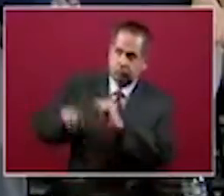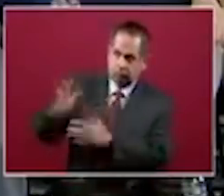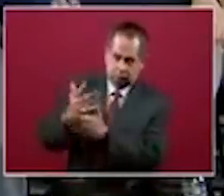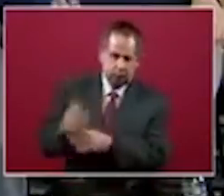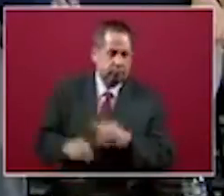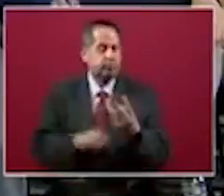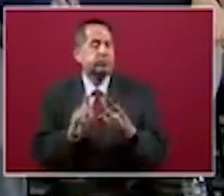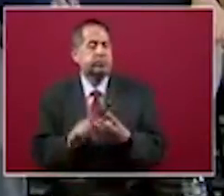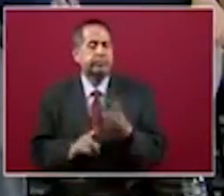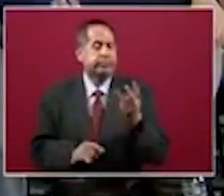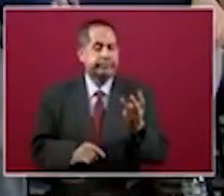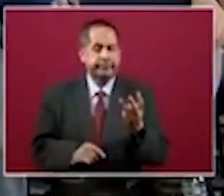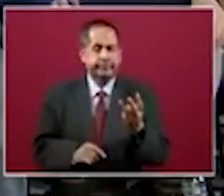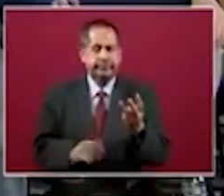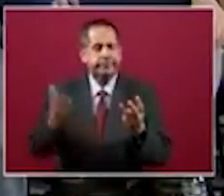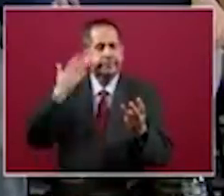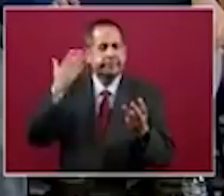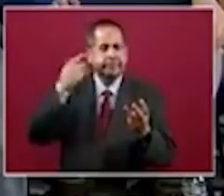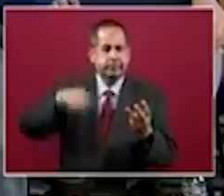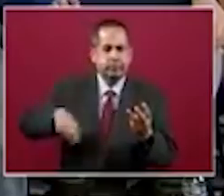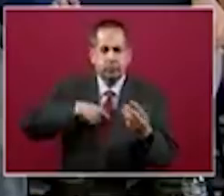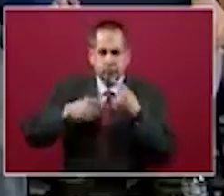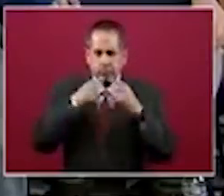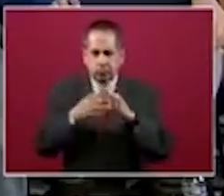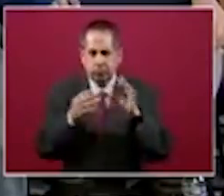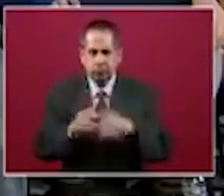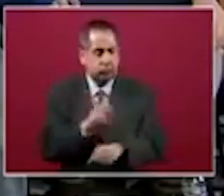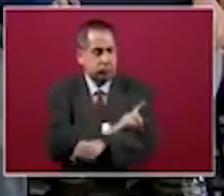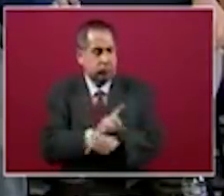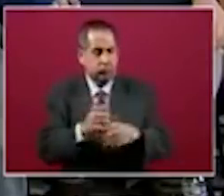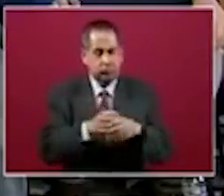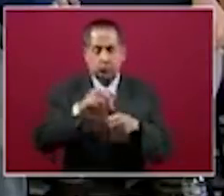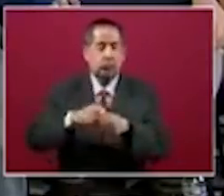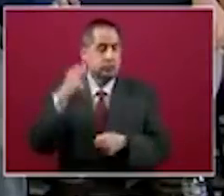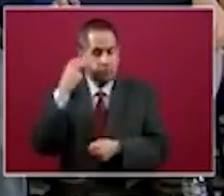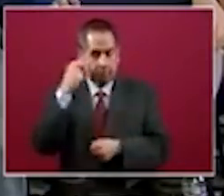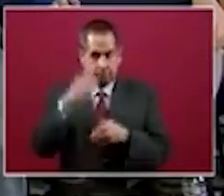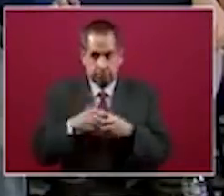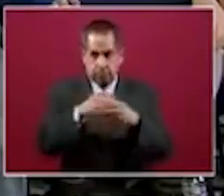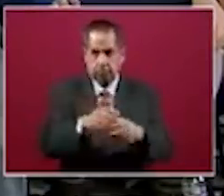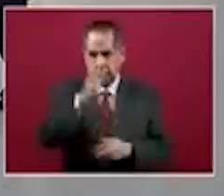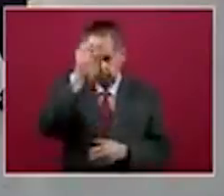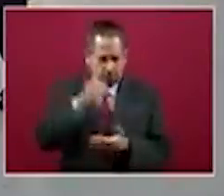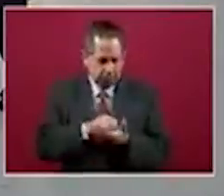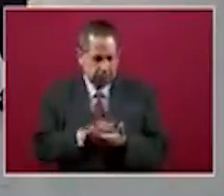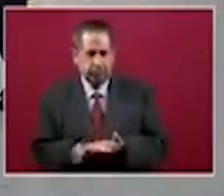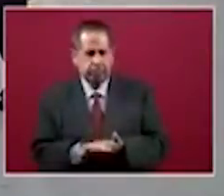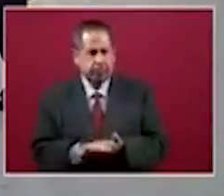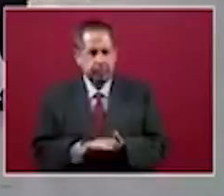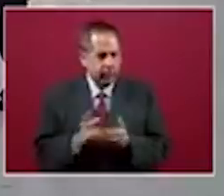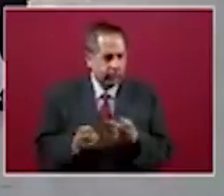la tercera, señor, aquí habíamos comentado hace unos días acerca del delegado especial en Veracruz, que es el caso que documentamos